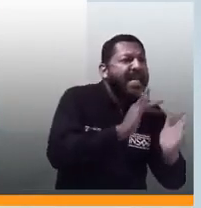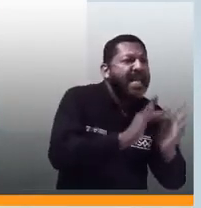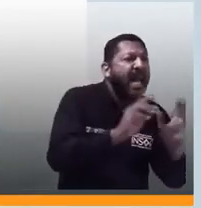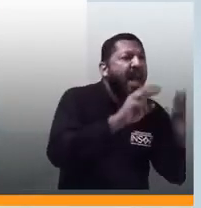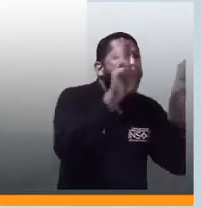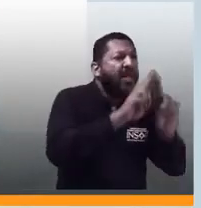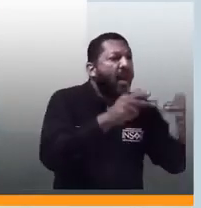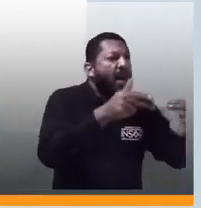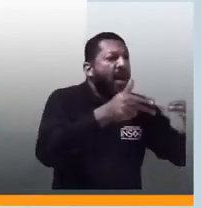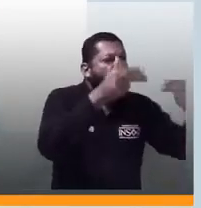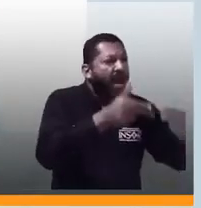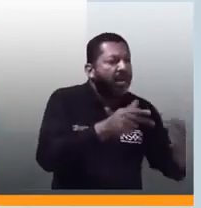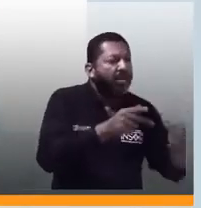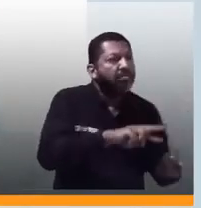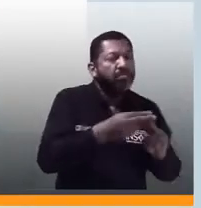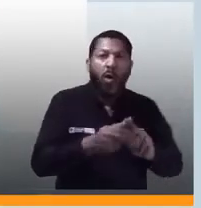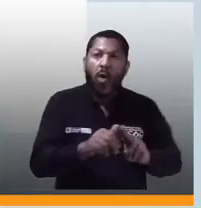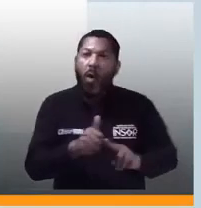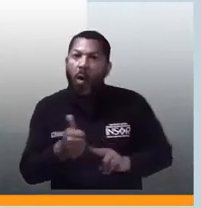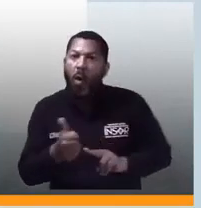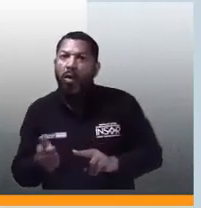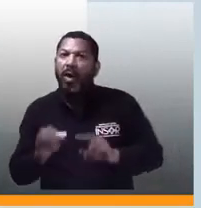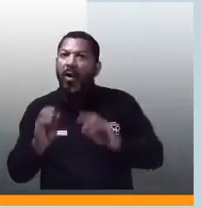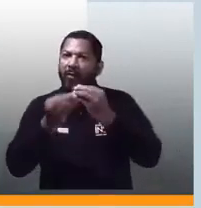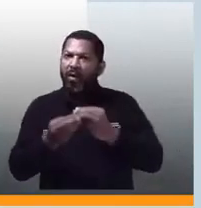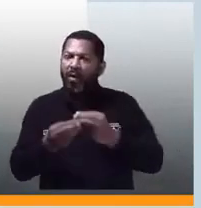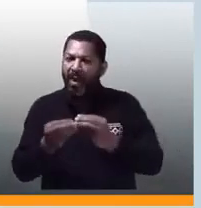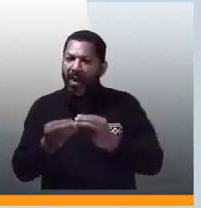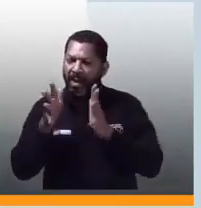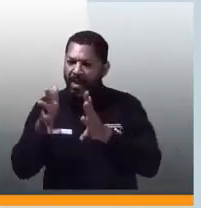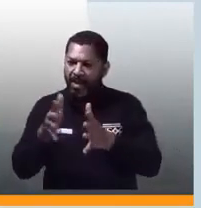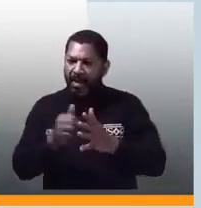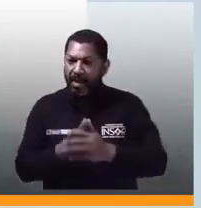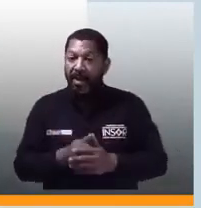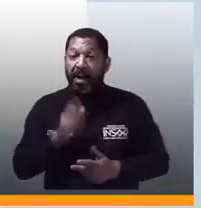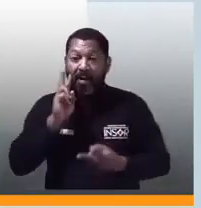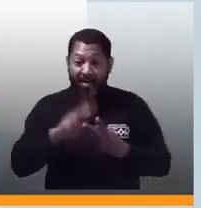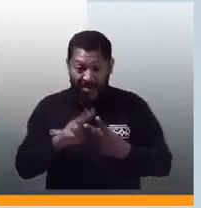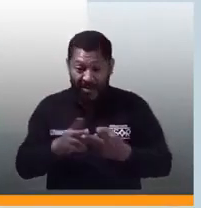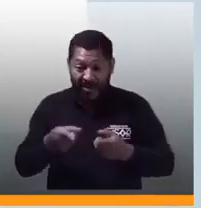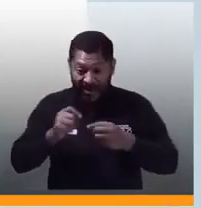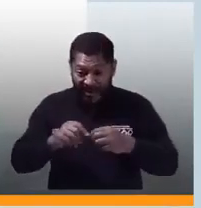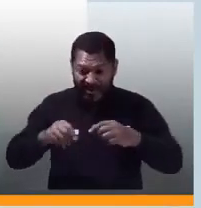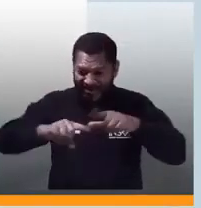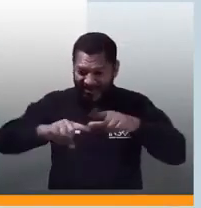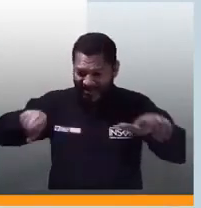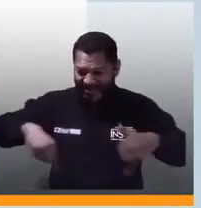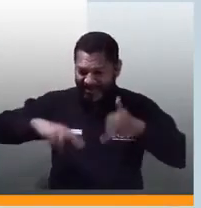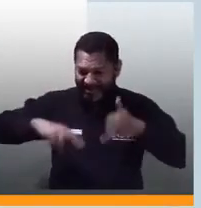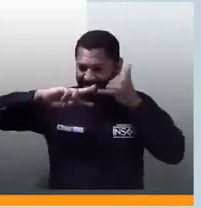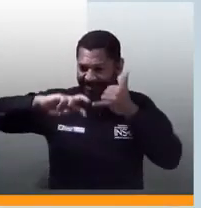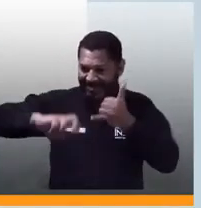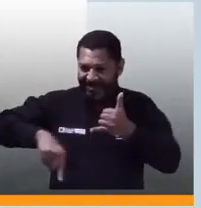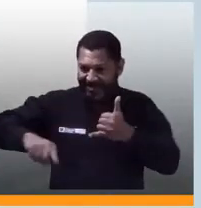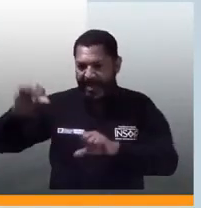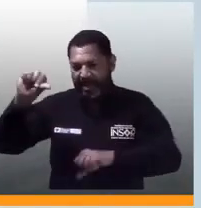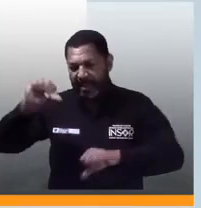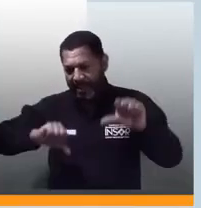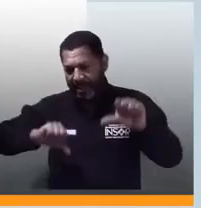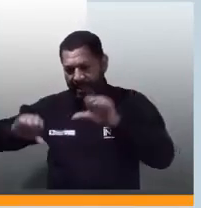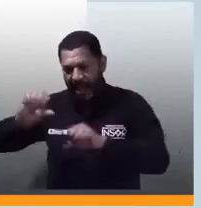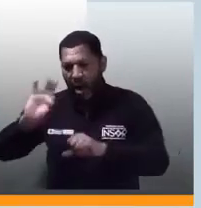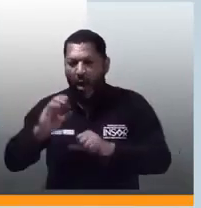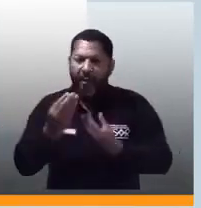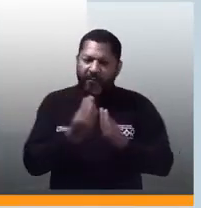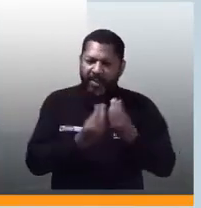virtualidad. Pueden seguir funcionando. Conozco pues, laboratorios de química o física